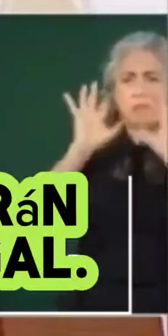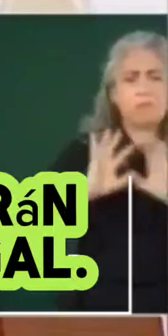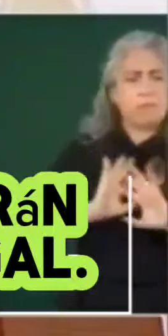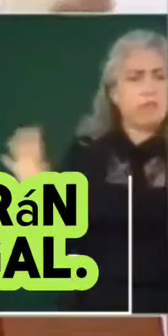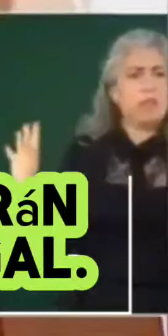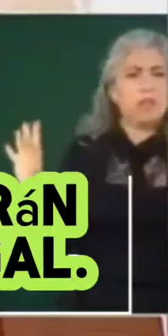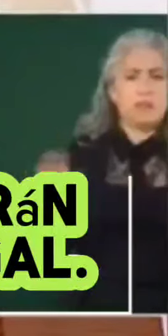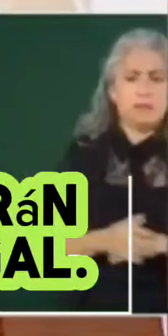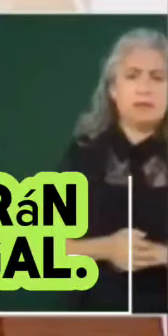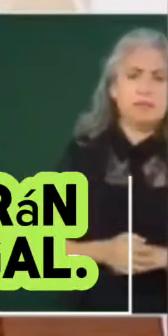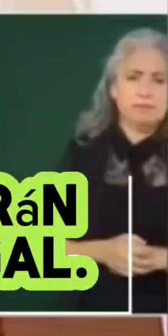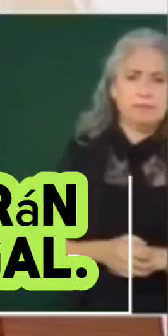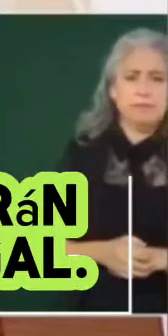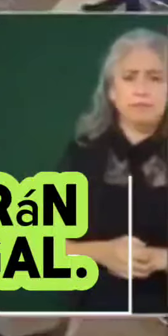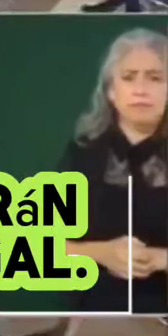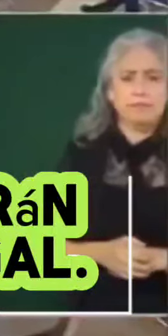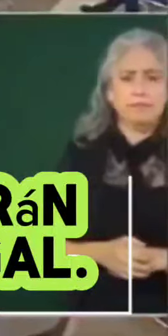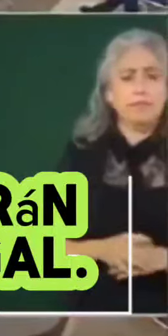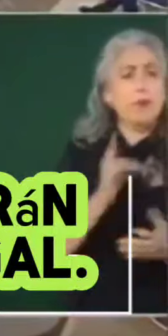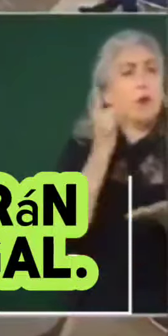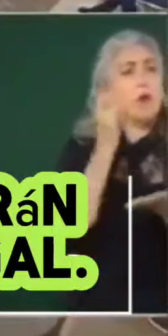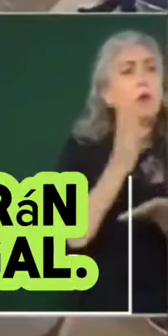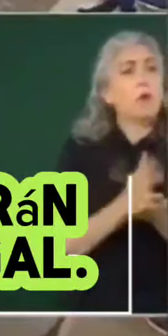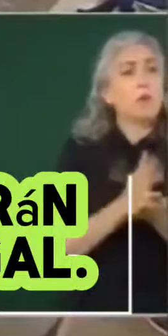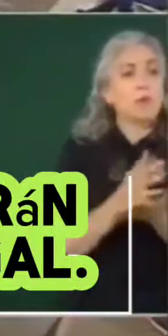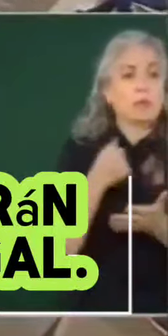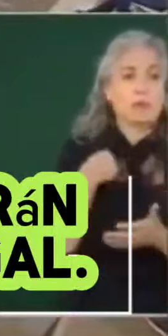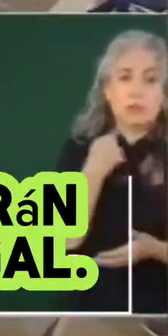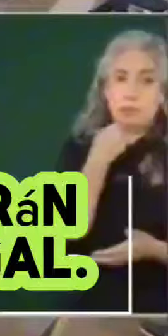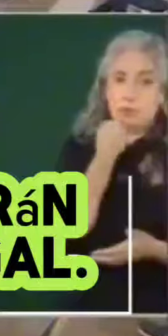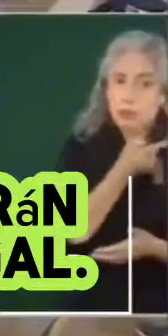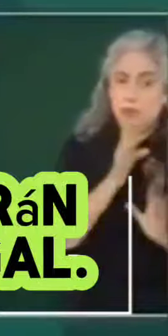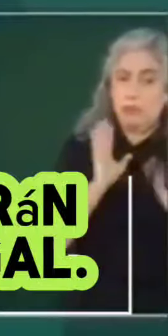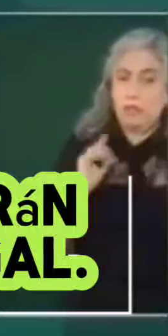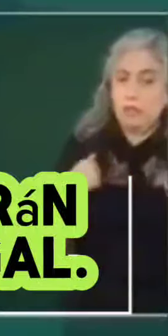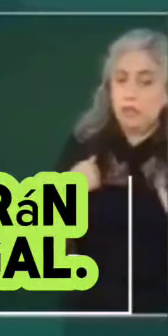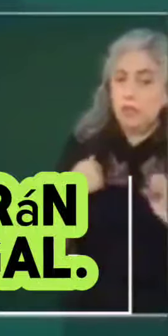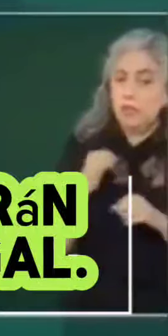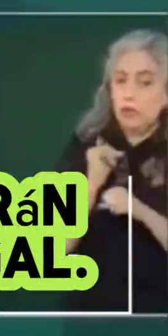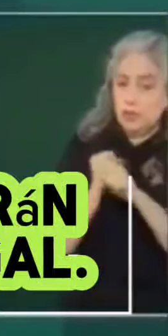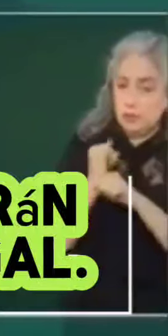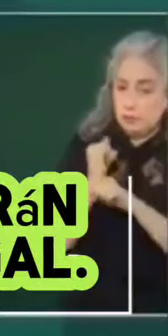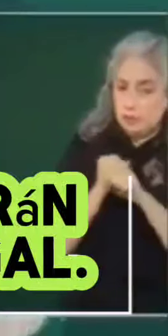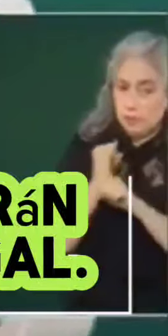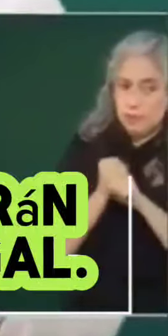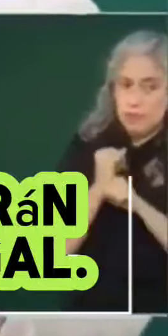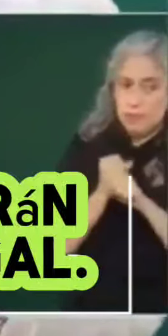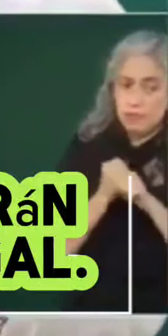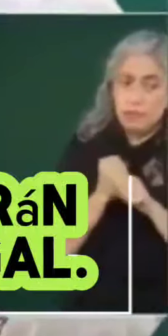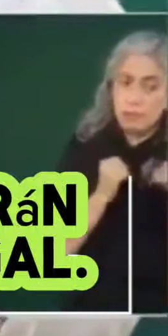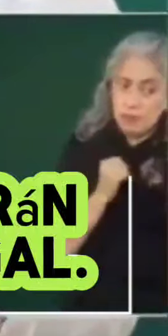las cosas. Lo único es que si tengo información de quiénes participaron, aquí